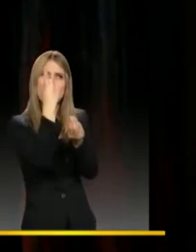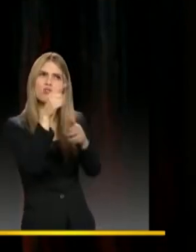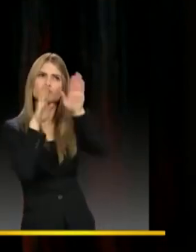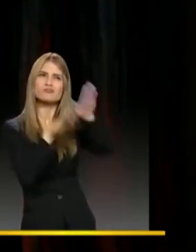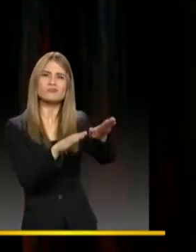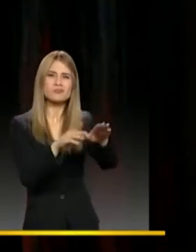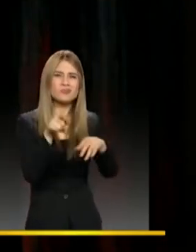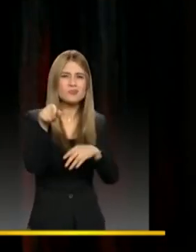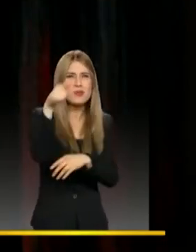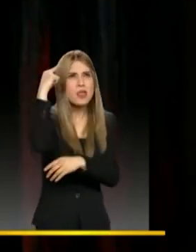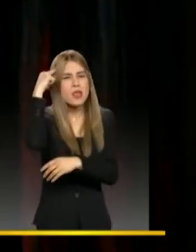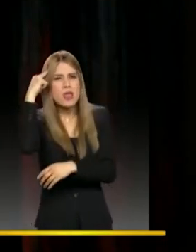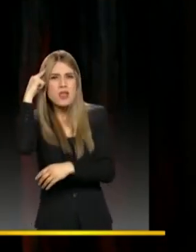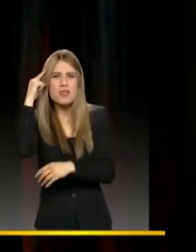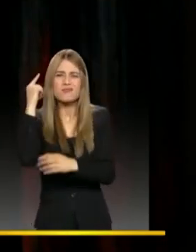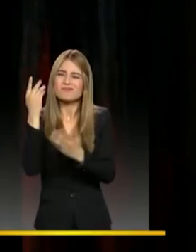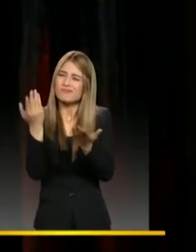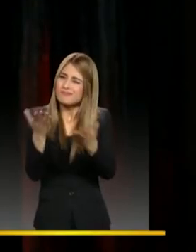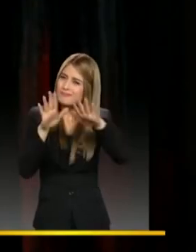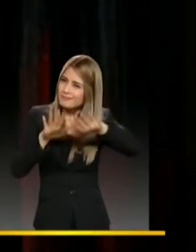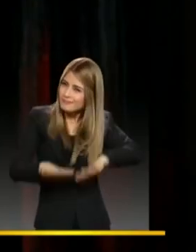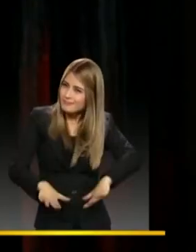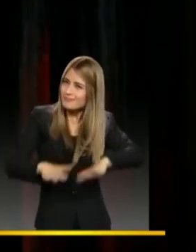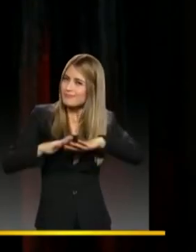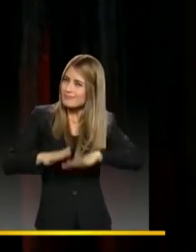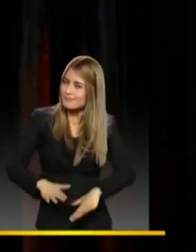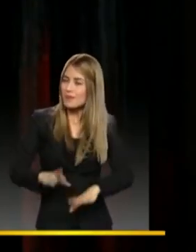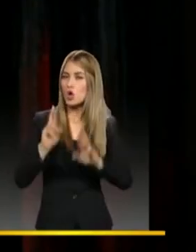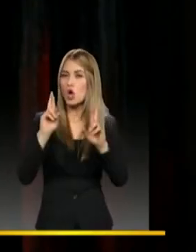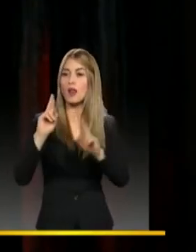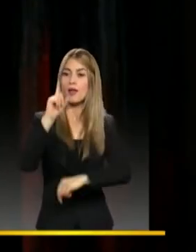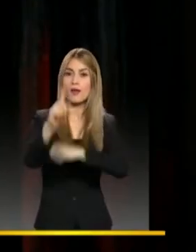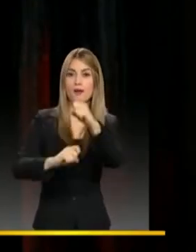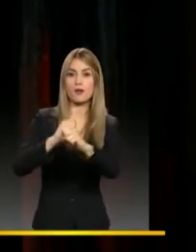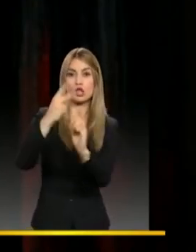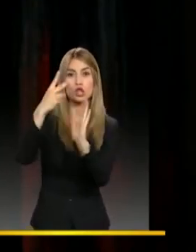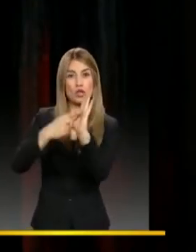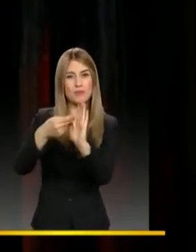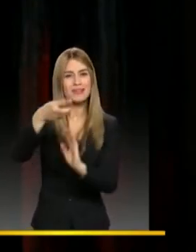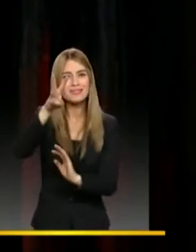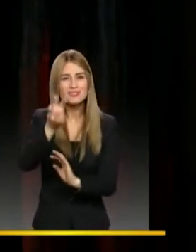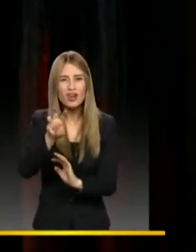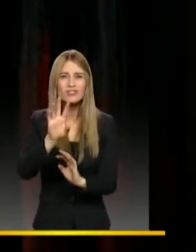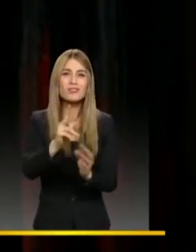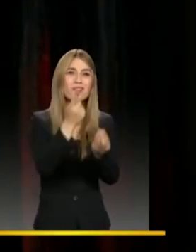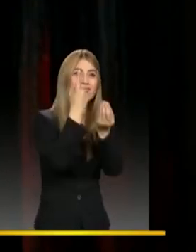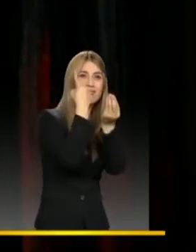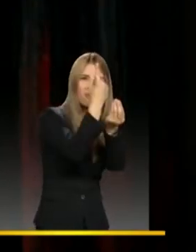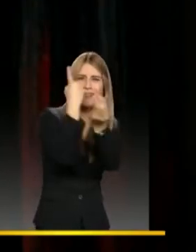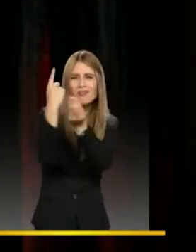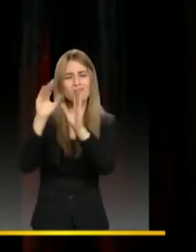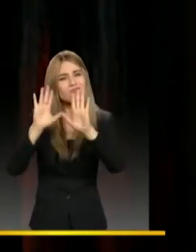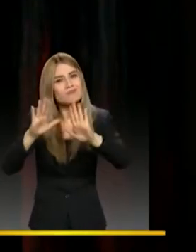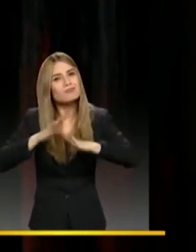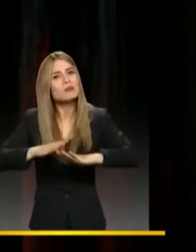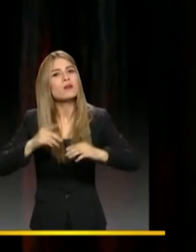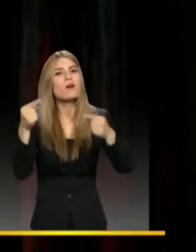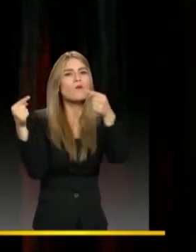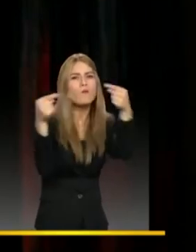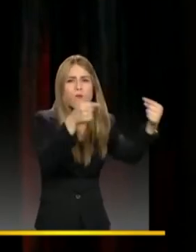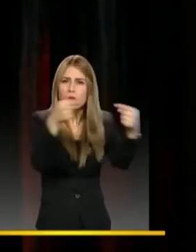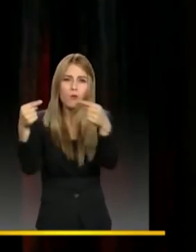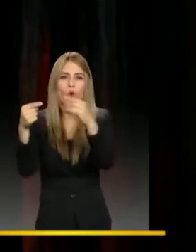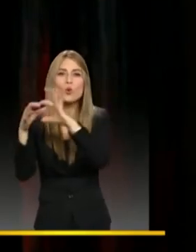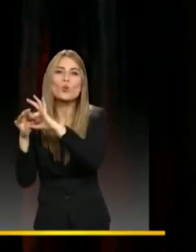comienza, abonemos el terreno para lograr entre todos la unidad que tanto necesita